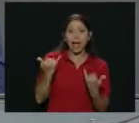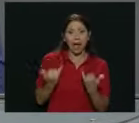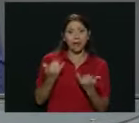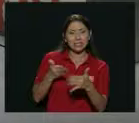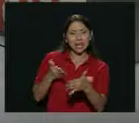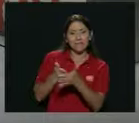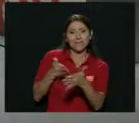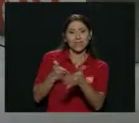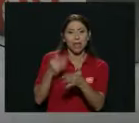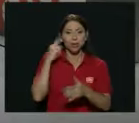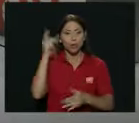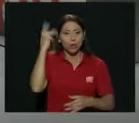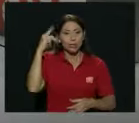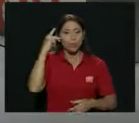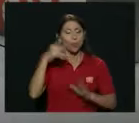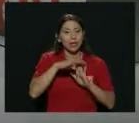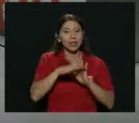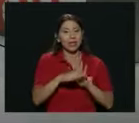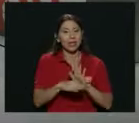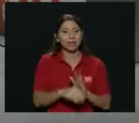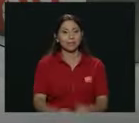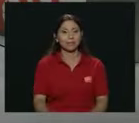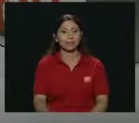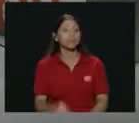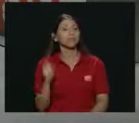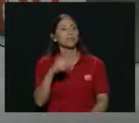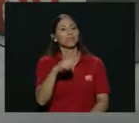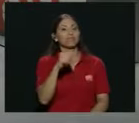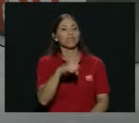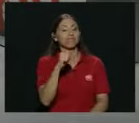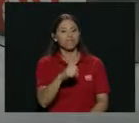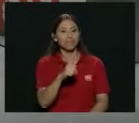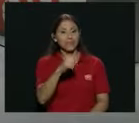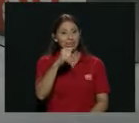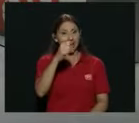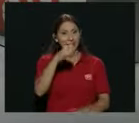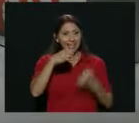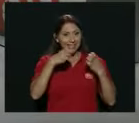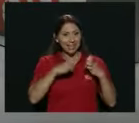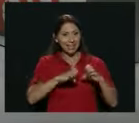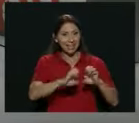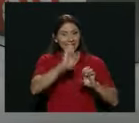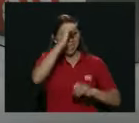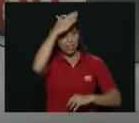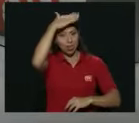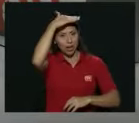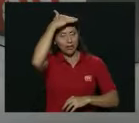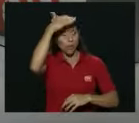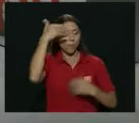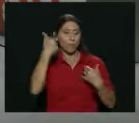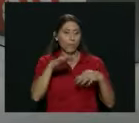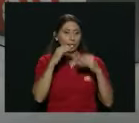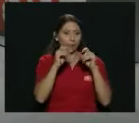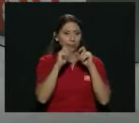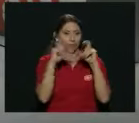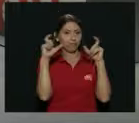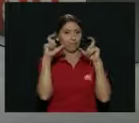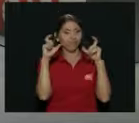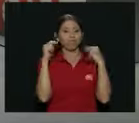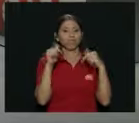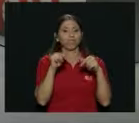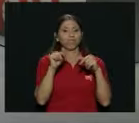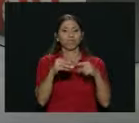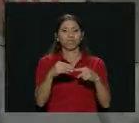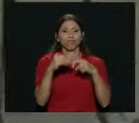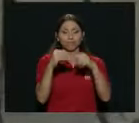Sí, para complementar un poco lo que dijo don Carlos, la estrategia de Donald Trump es realmente impresionante, sobre